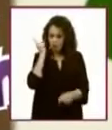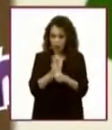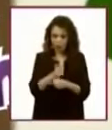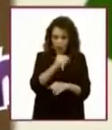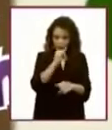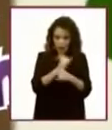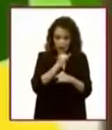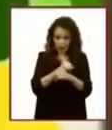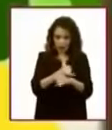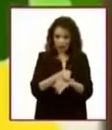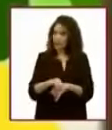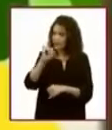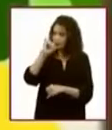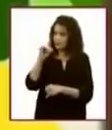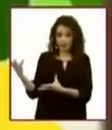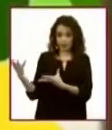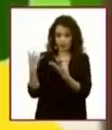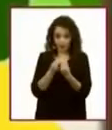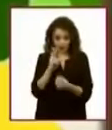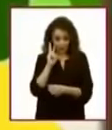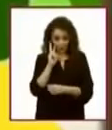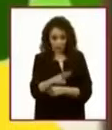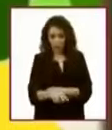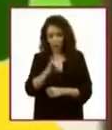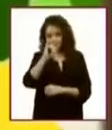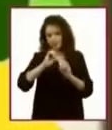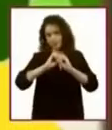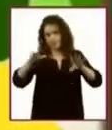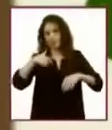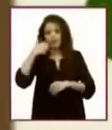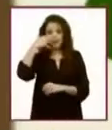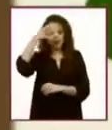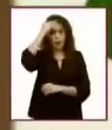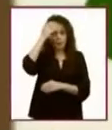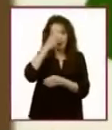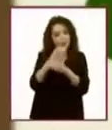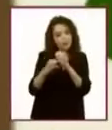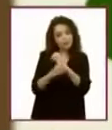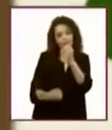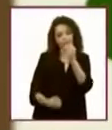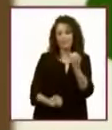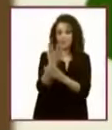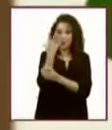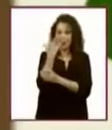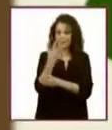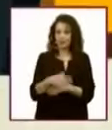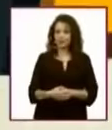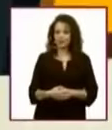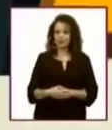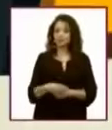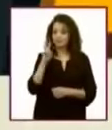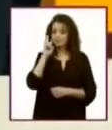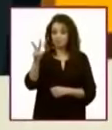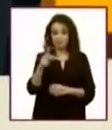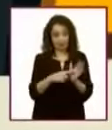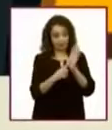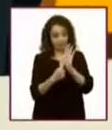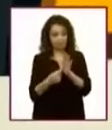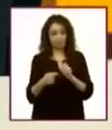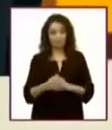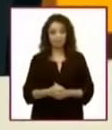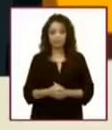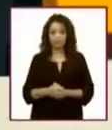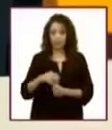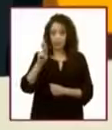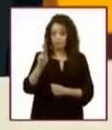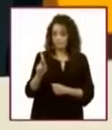verlo conmigo? Claro, sería bueno aprender algo nuevo. Por supuesto, mira. Pi es un número que